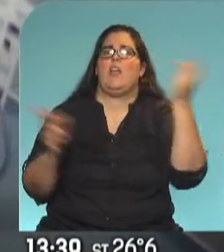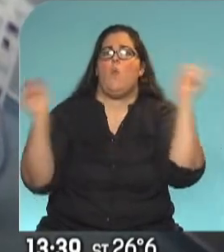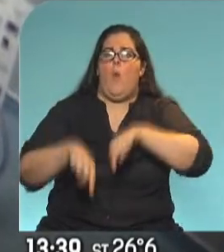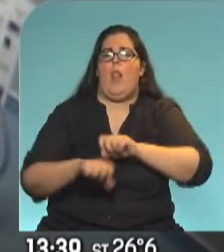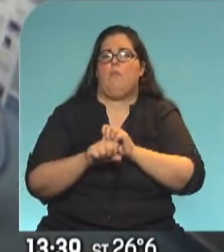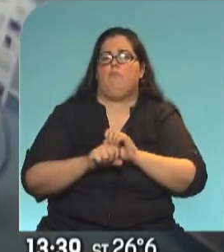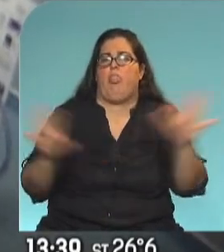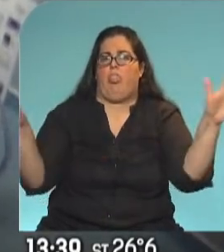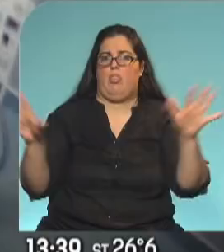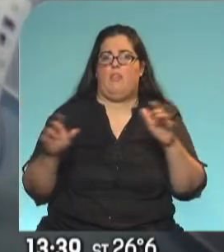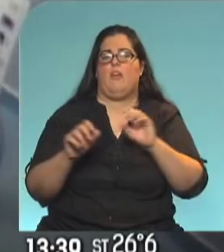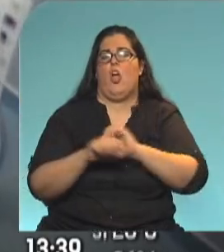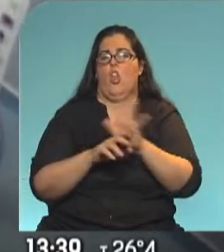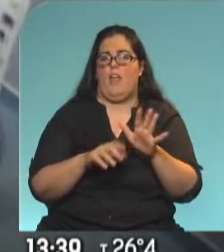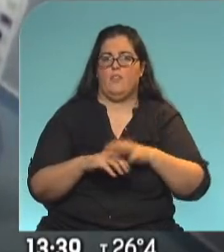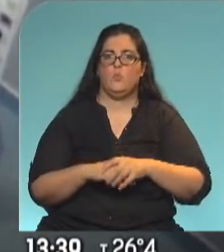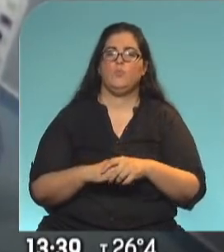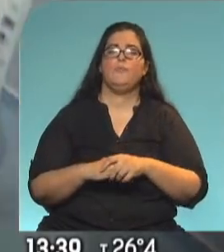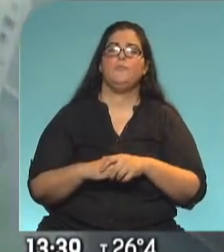de contagios.